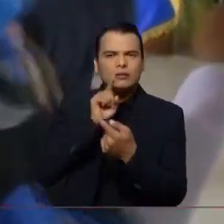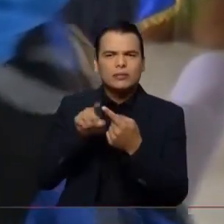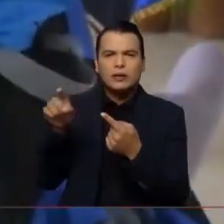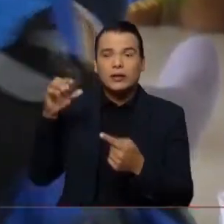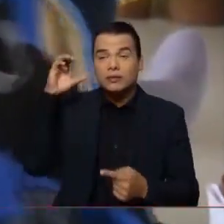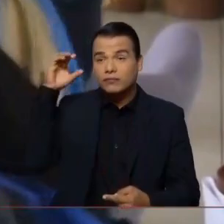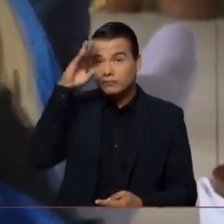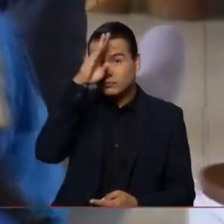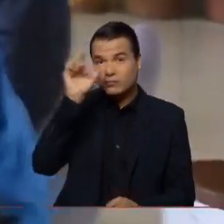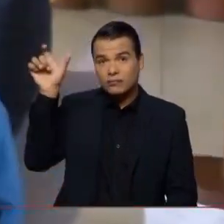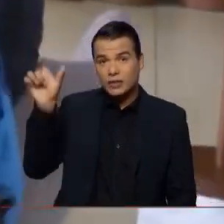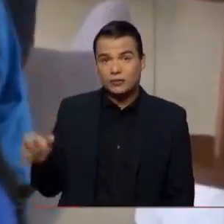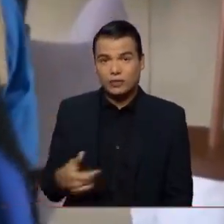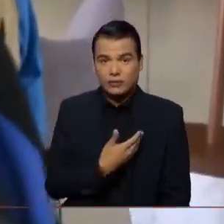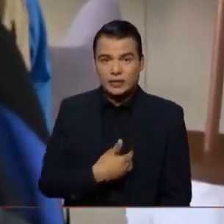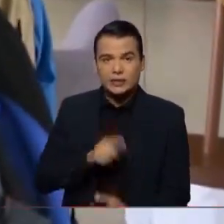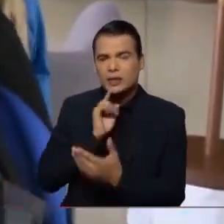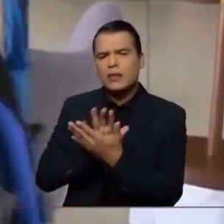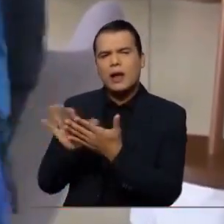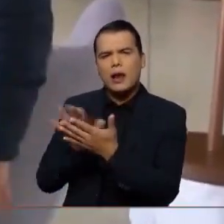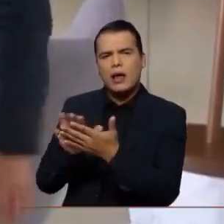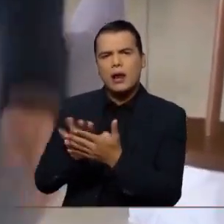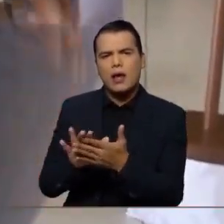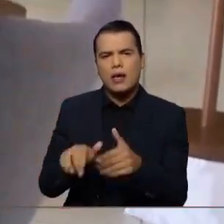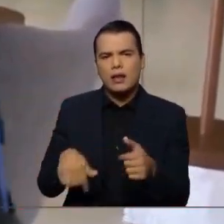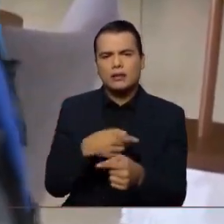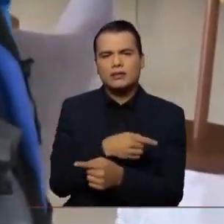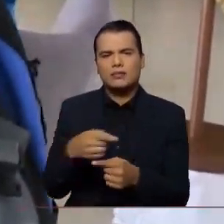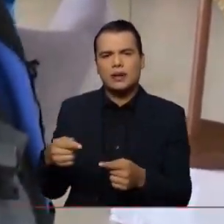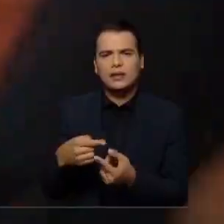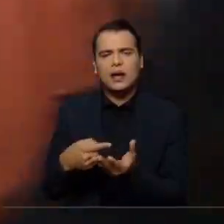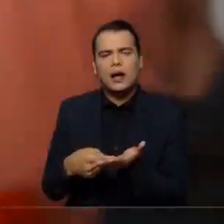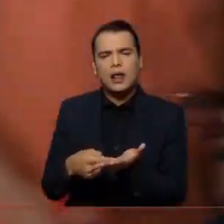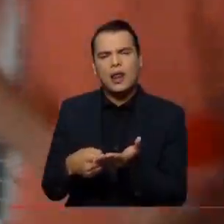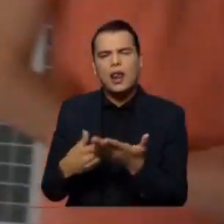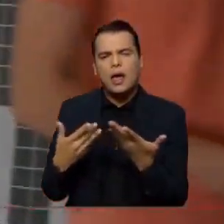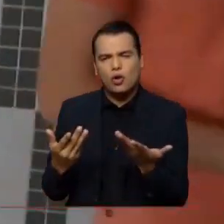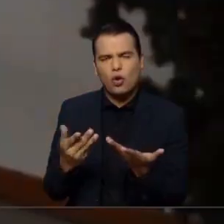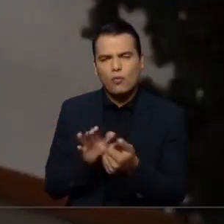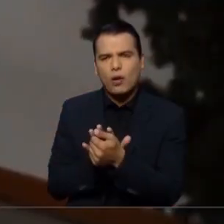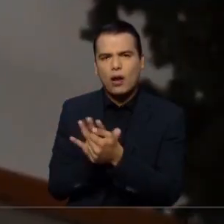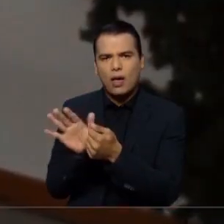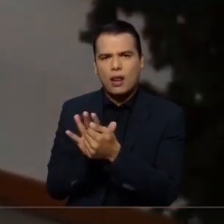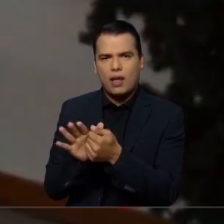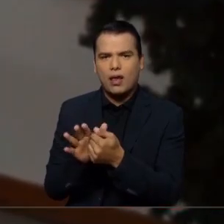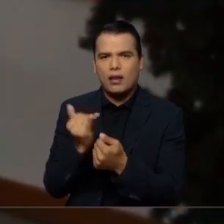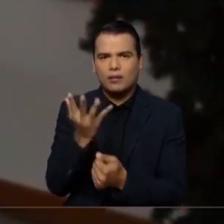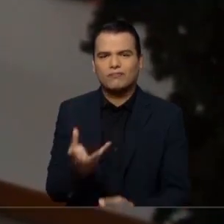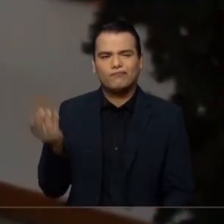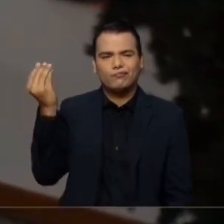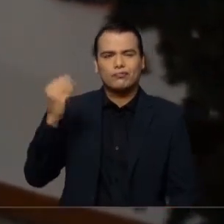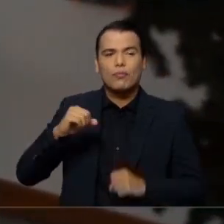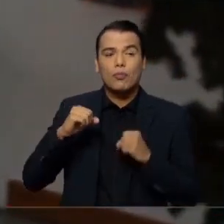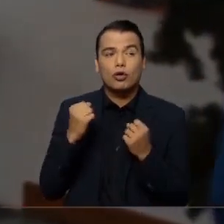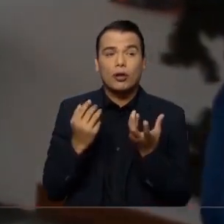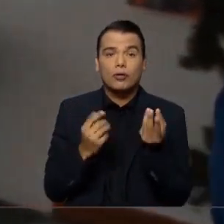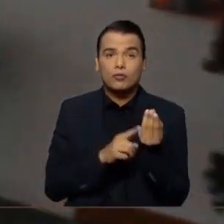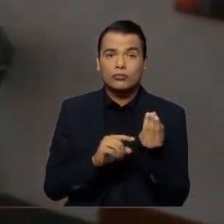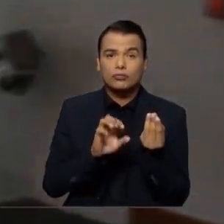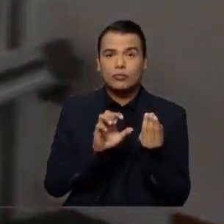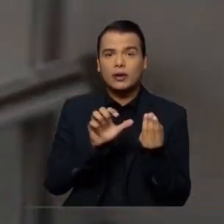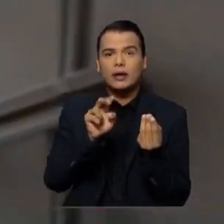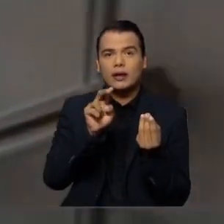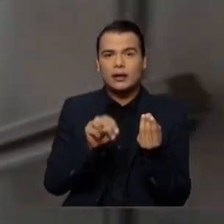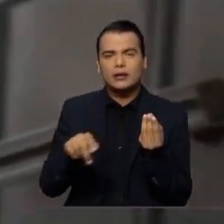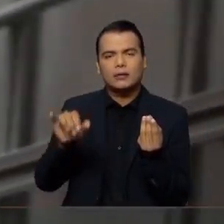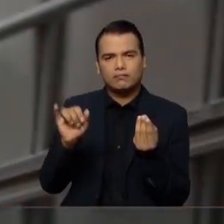de la República, Gustavo Petro, sobre esta primera semana de diálogos. Por su parte, el ELN permanece aquí en la